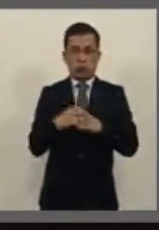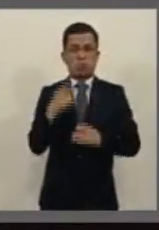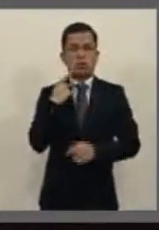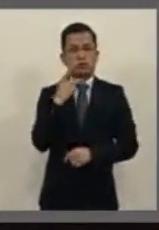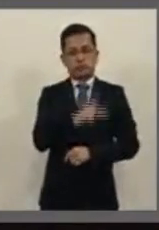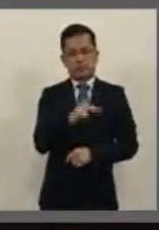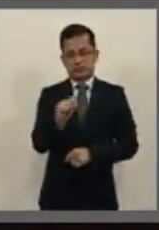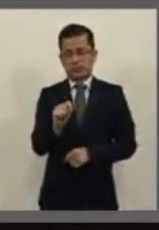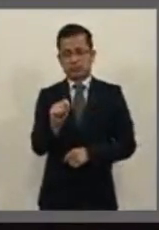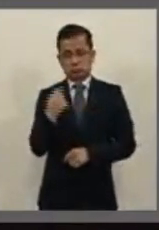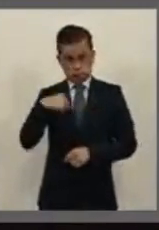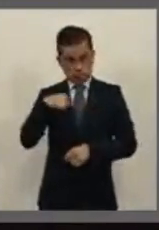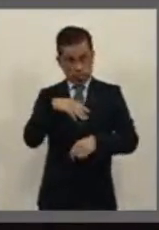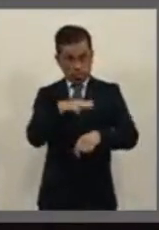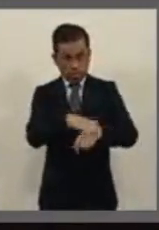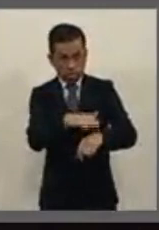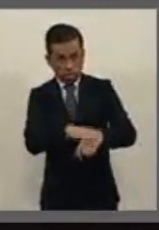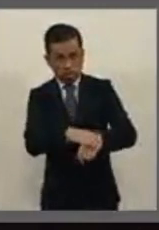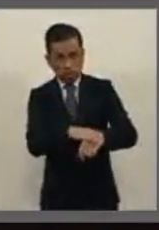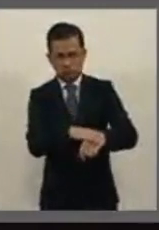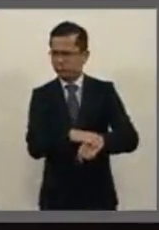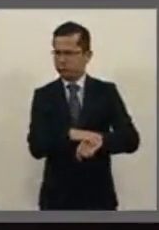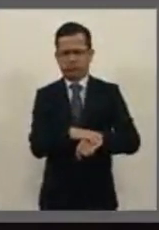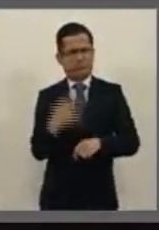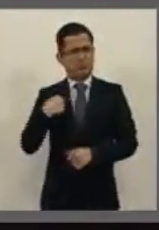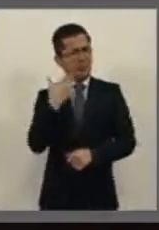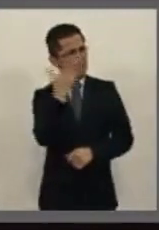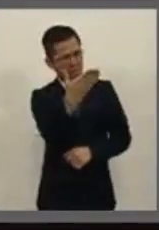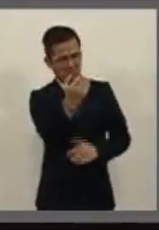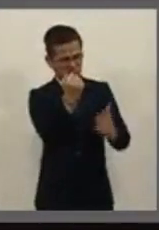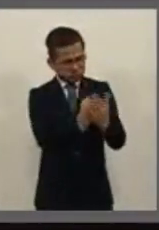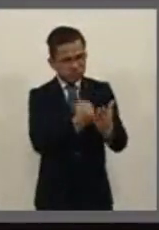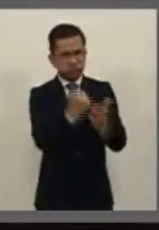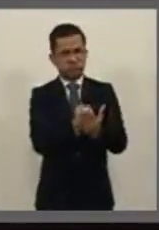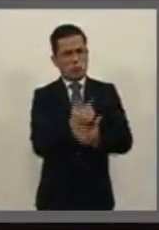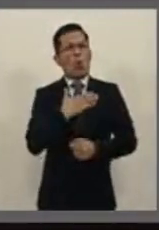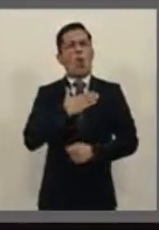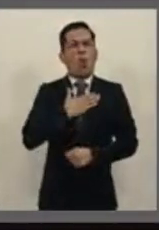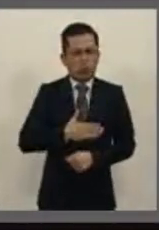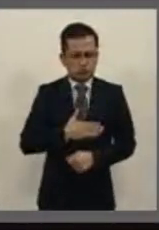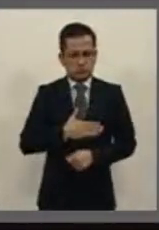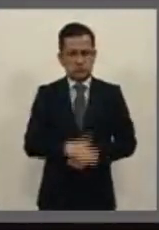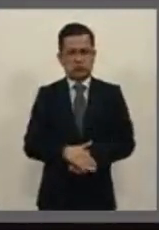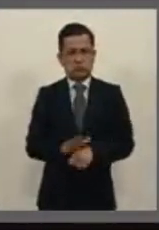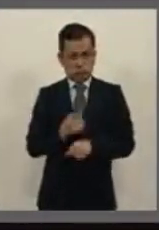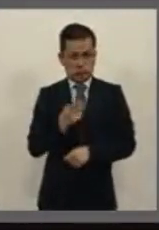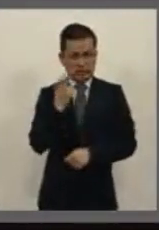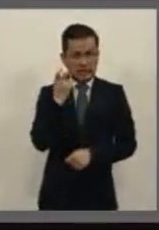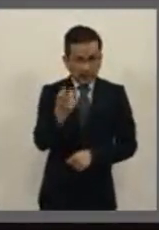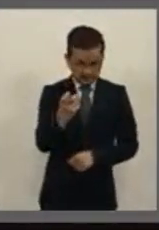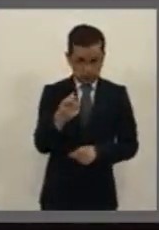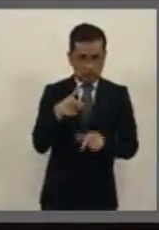no exhortamos, exigimos justicia, porque no se aguanta